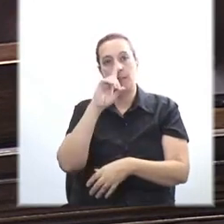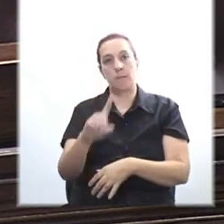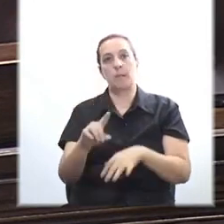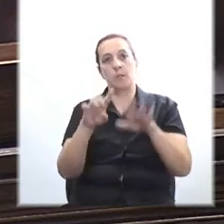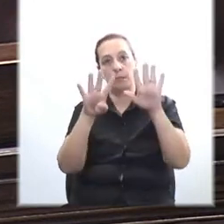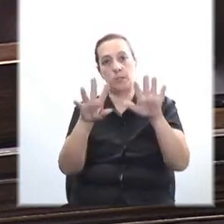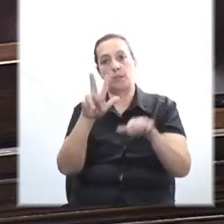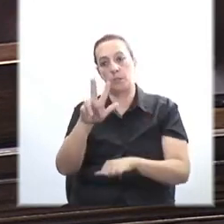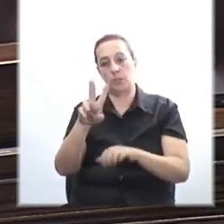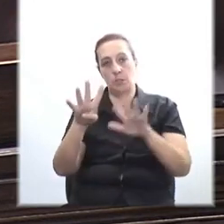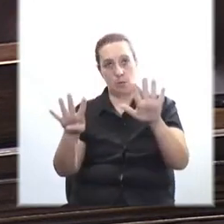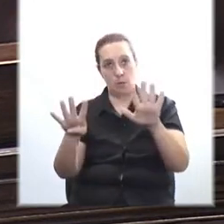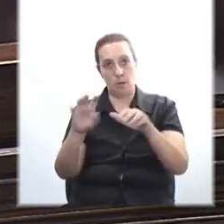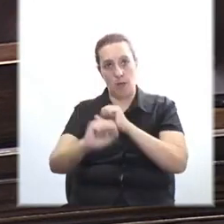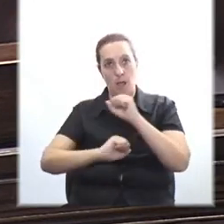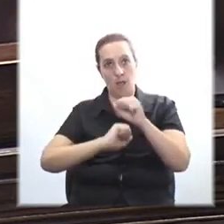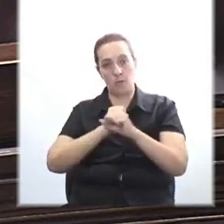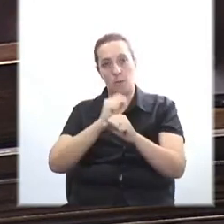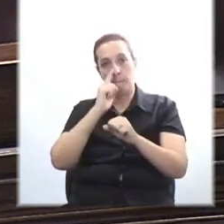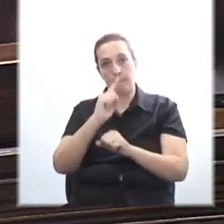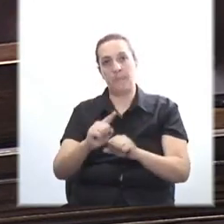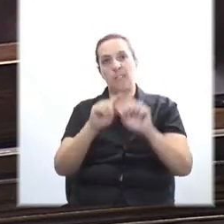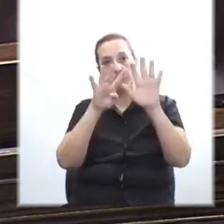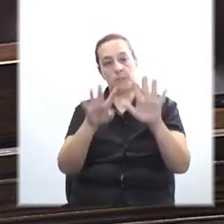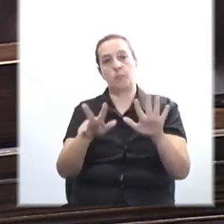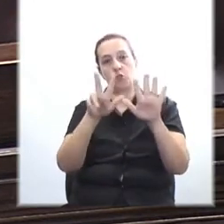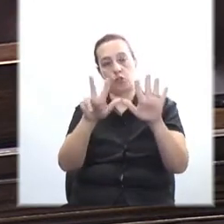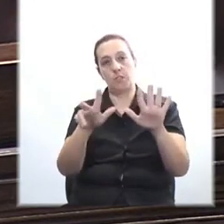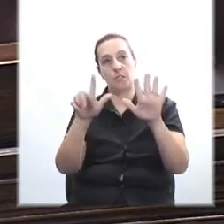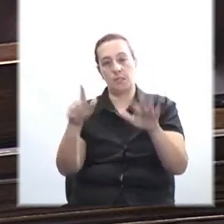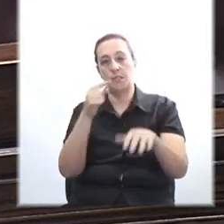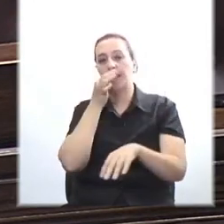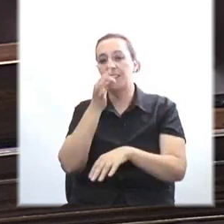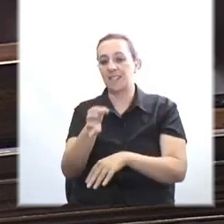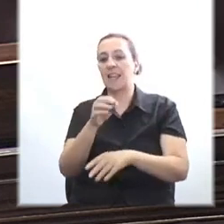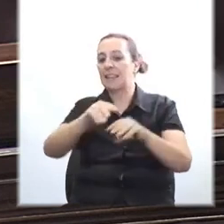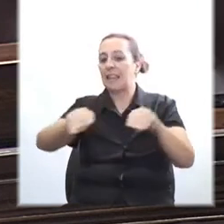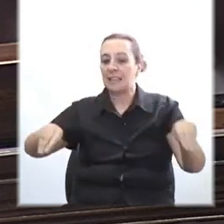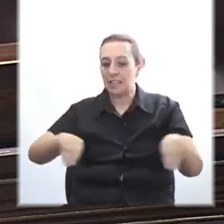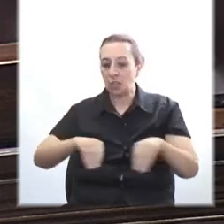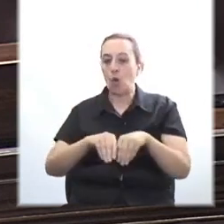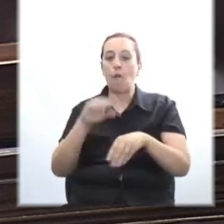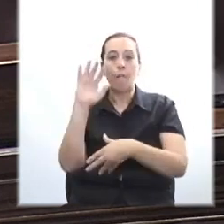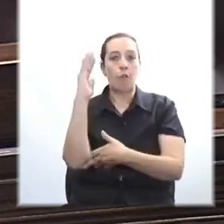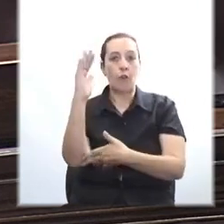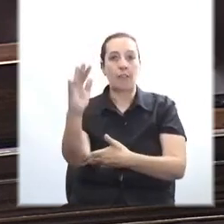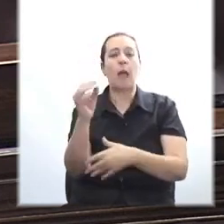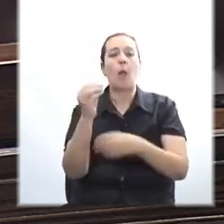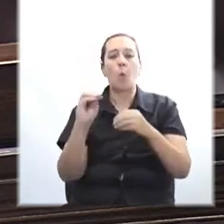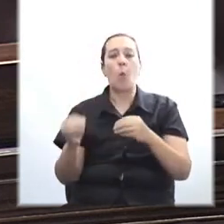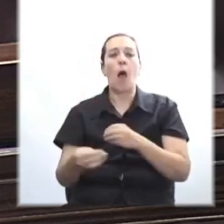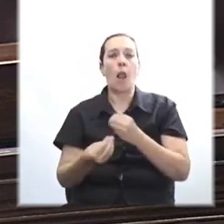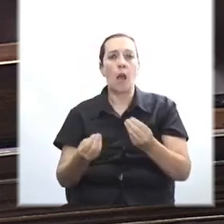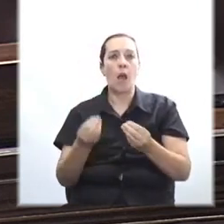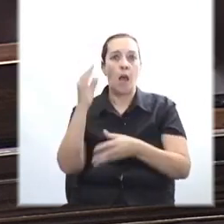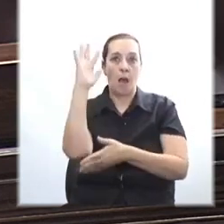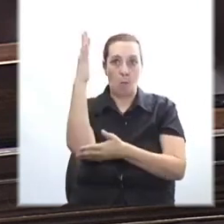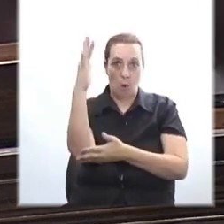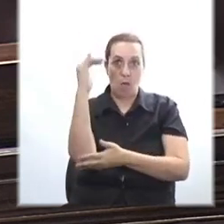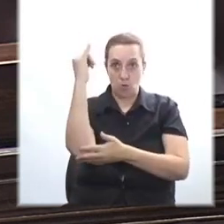15.939, la del año 87, decía que son terrenos forestales aquellos que, arbolados o